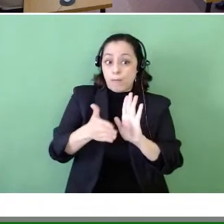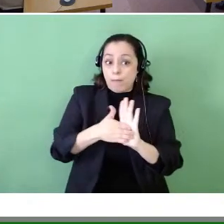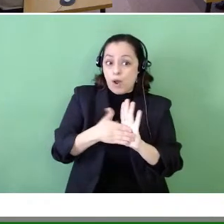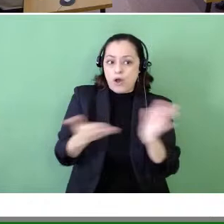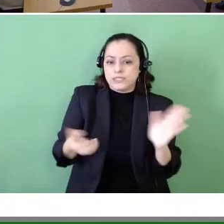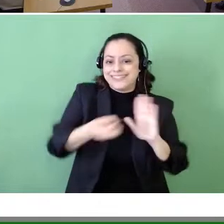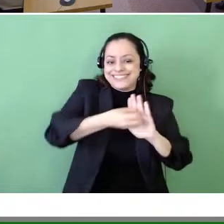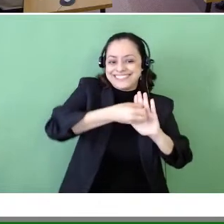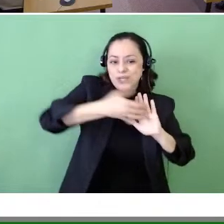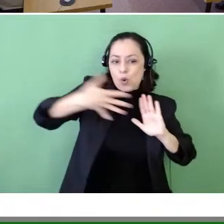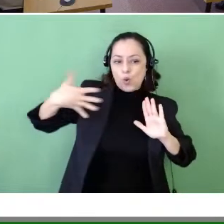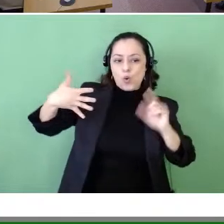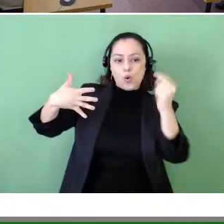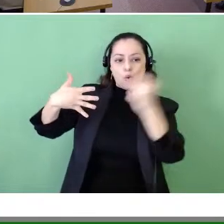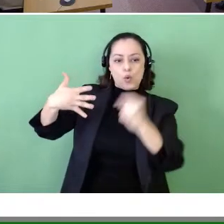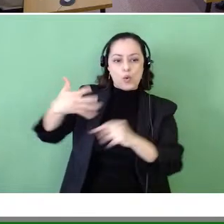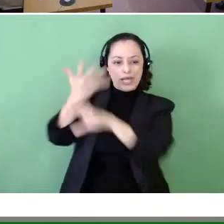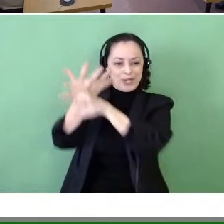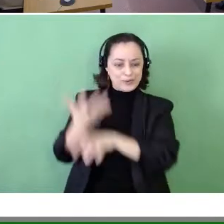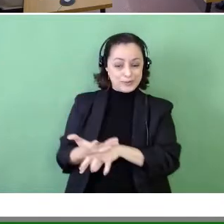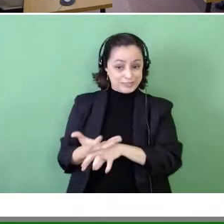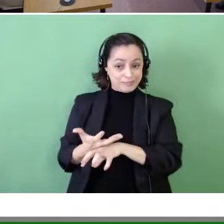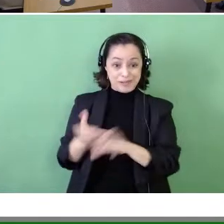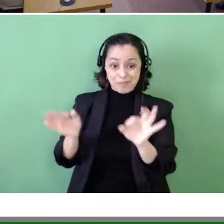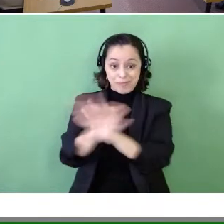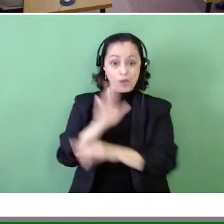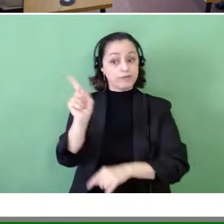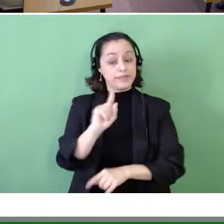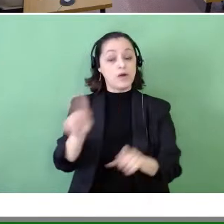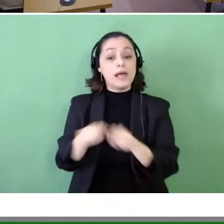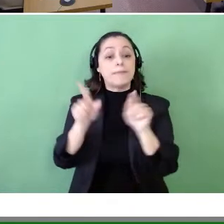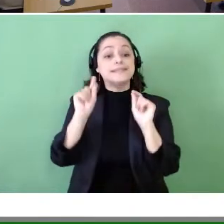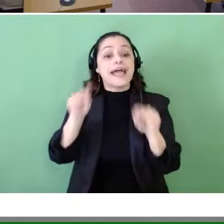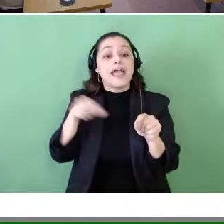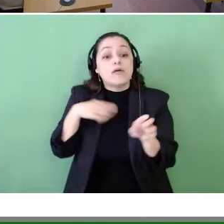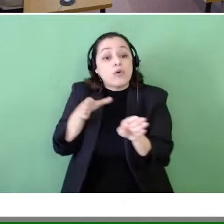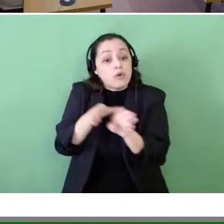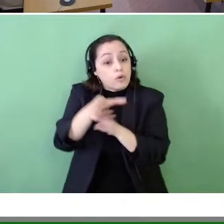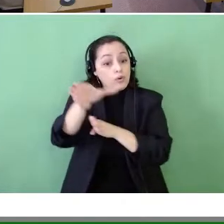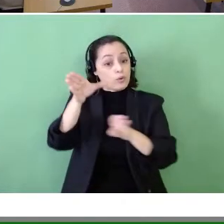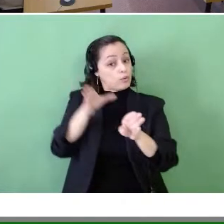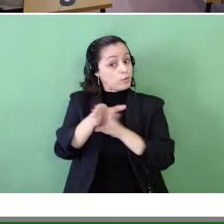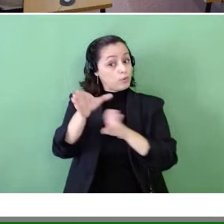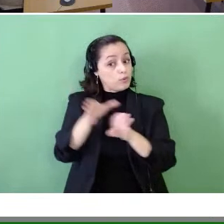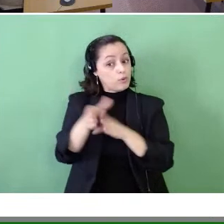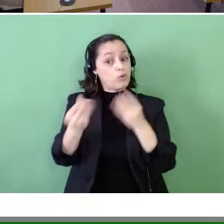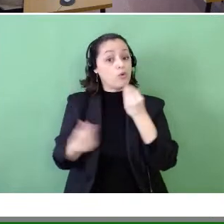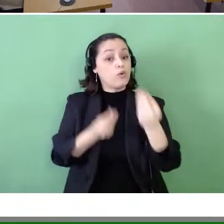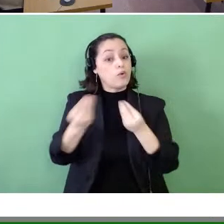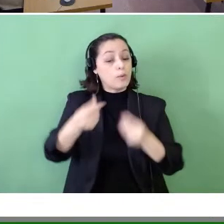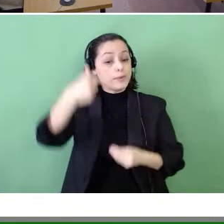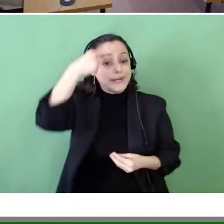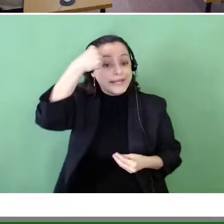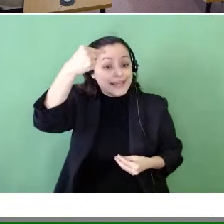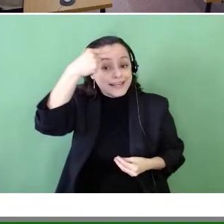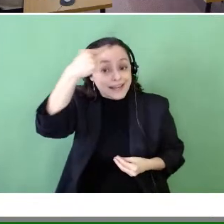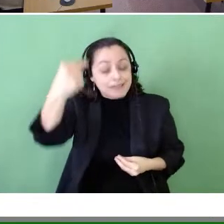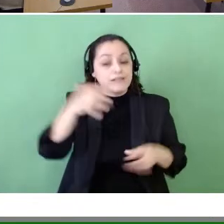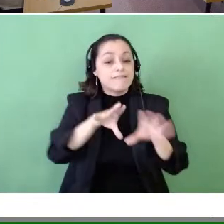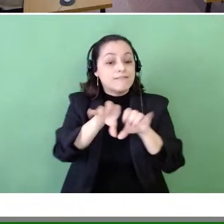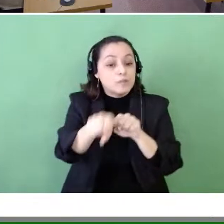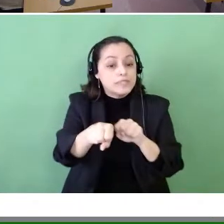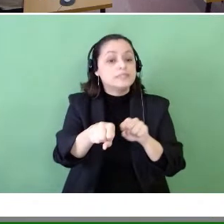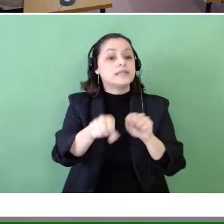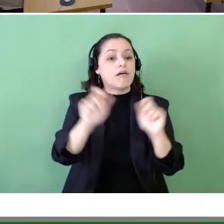diseño curricular, no es esto, pero sí como norteadores que nuestros datos